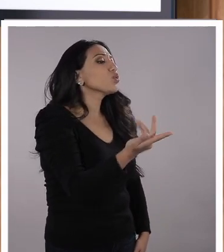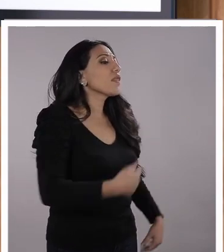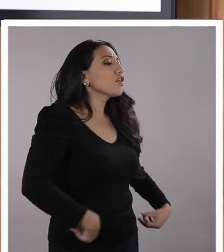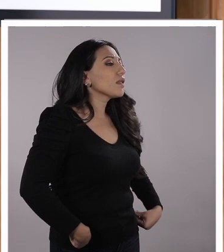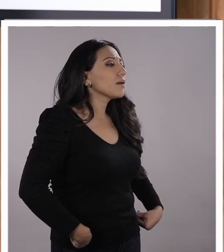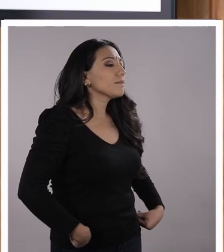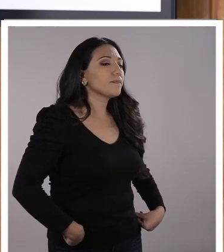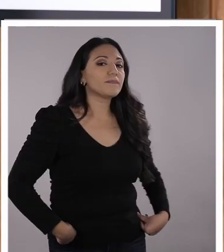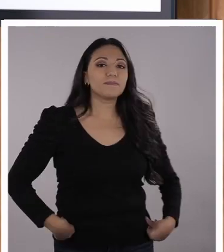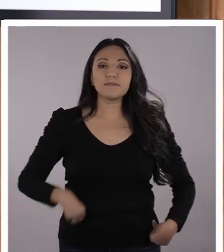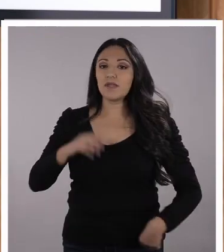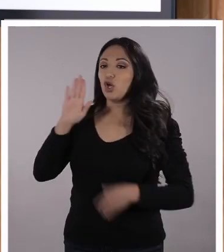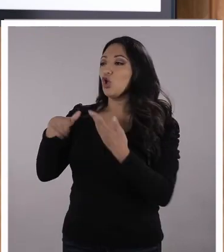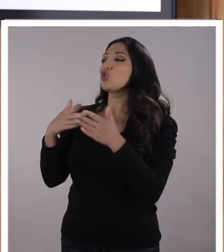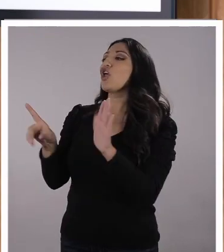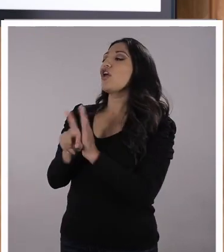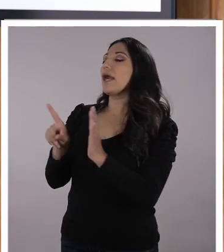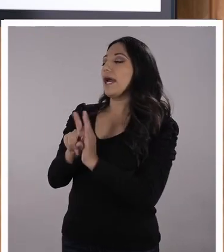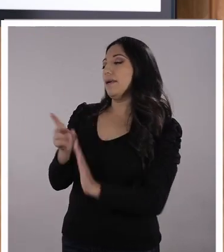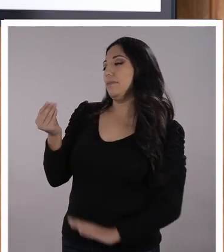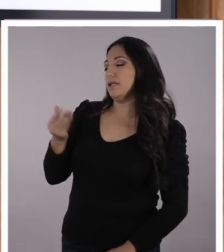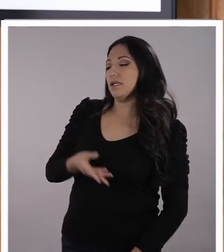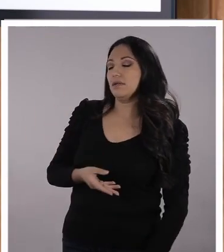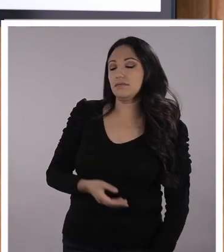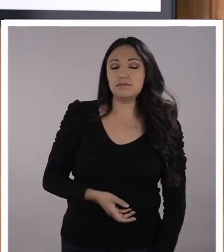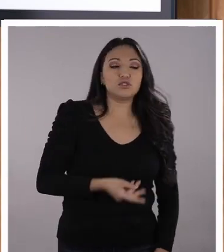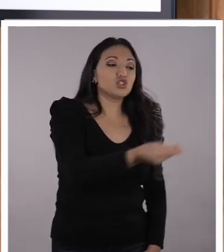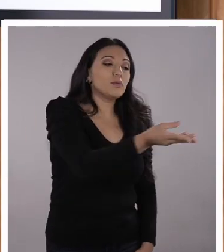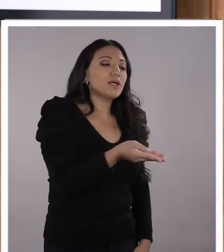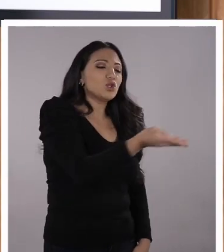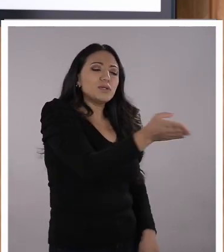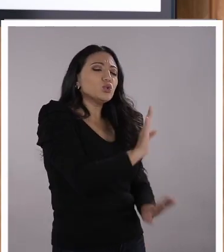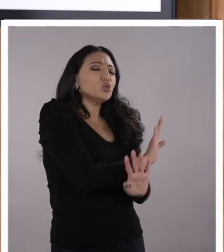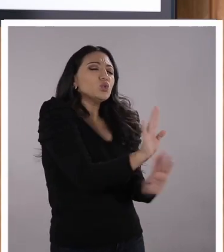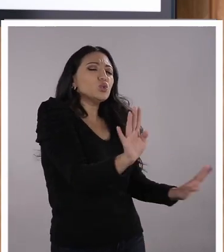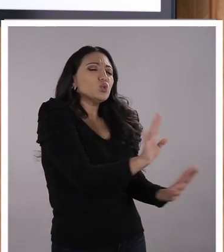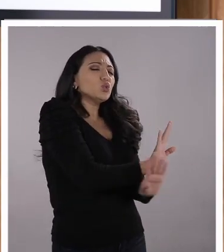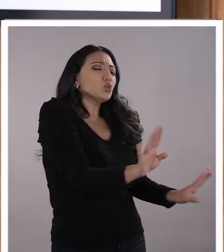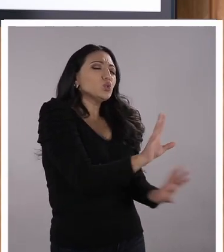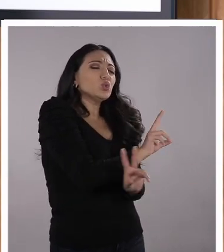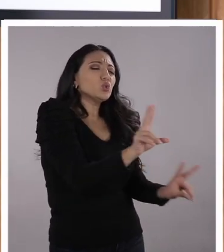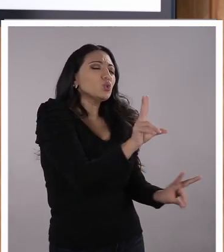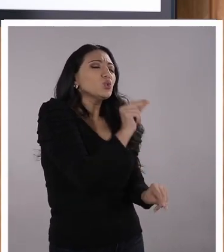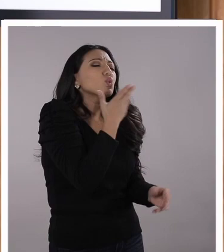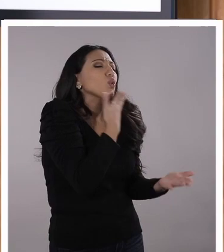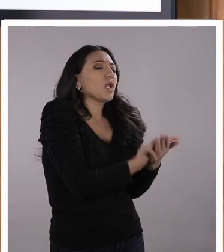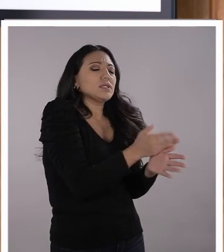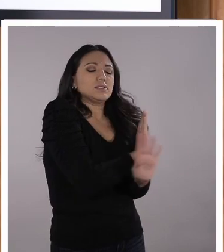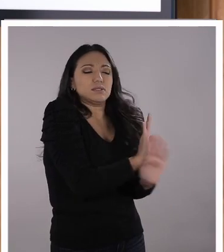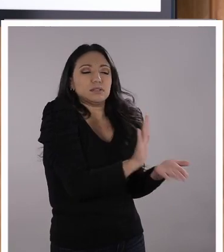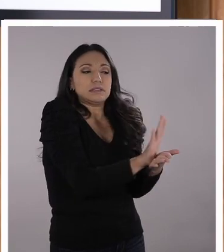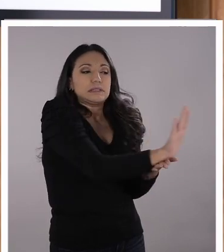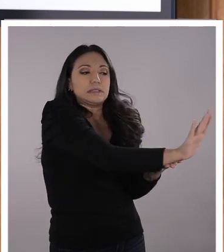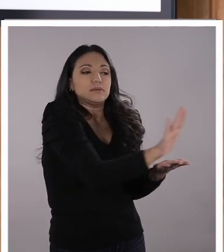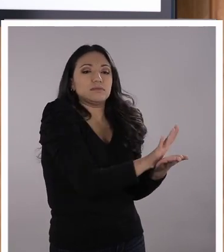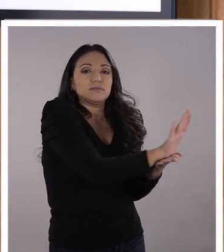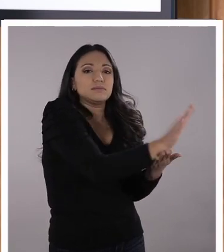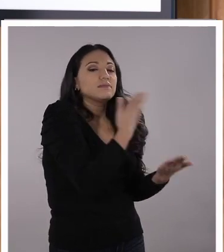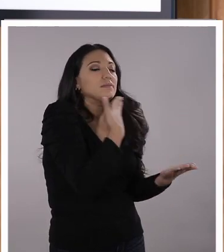plata? Tú tranquilo, que todo es legal. Le devuelvo. Tenga nomás. Si quieres, te puedo ofrecer un poquito más.